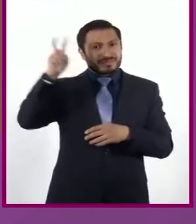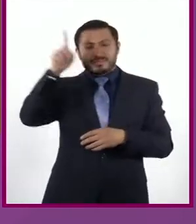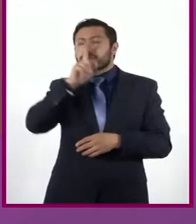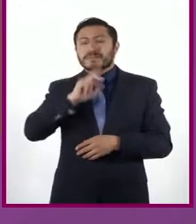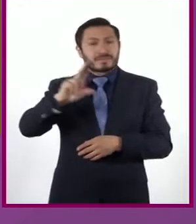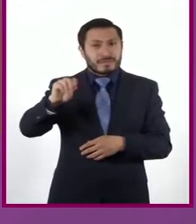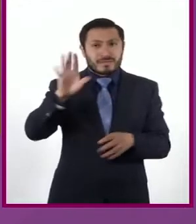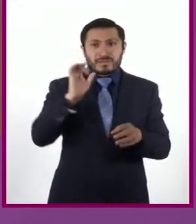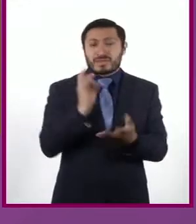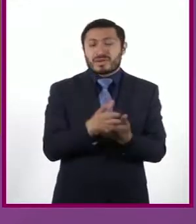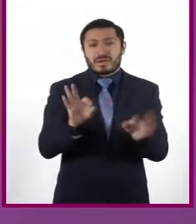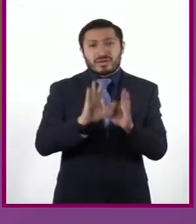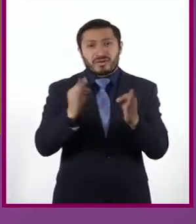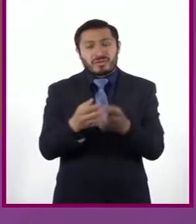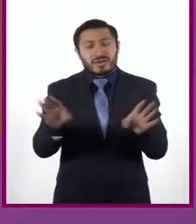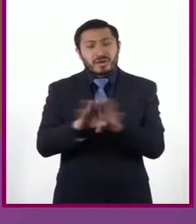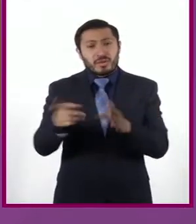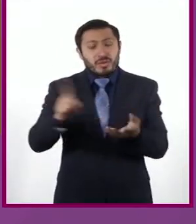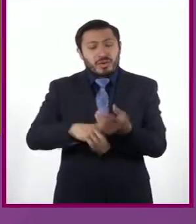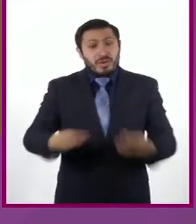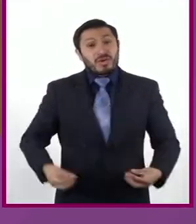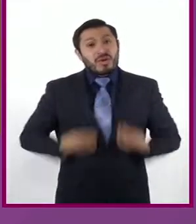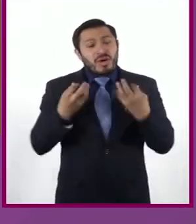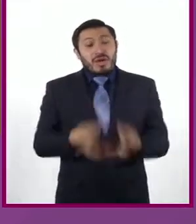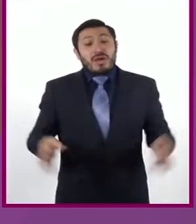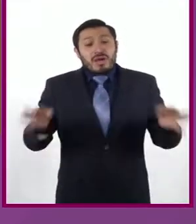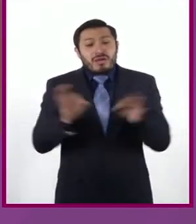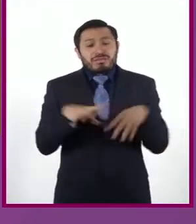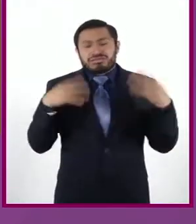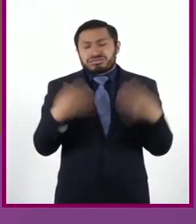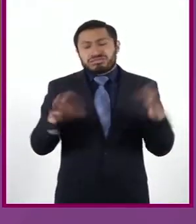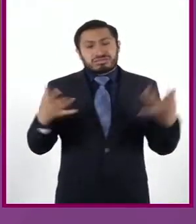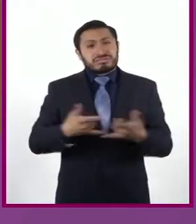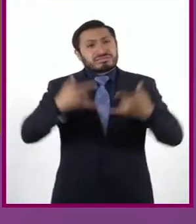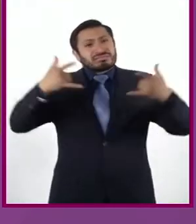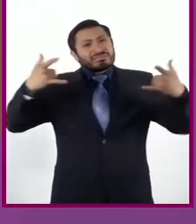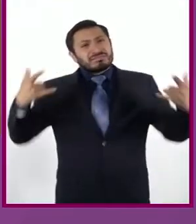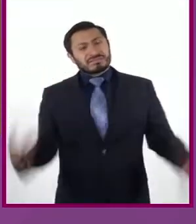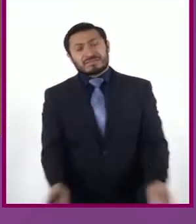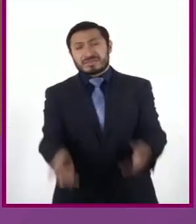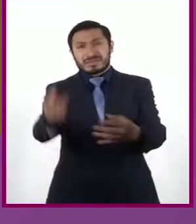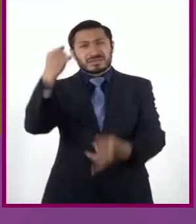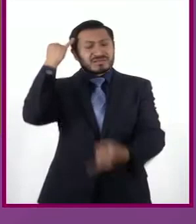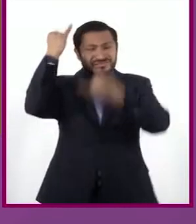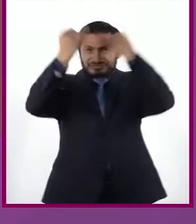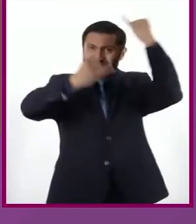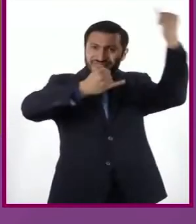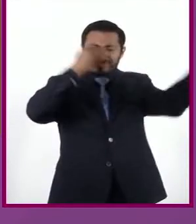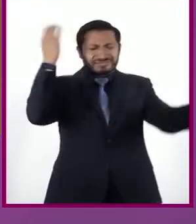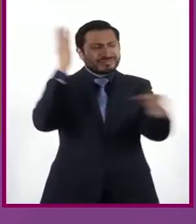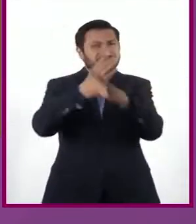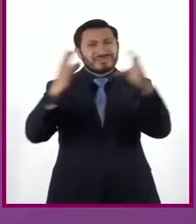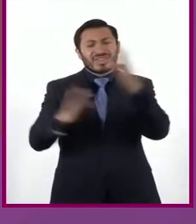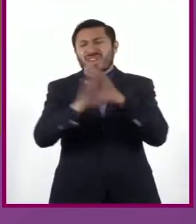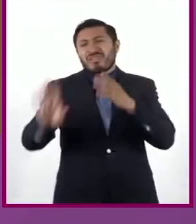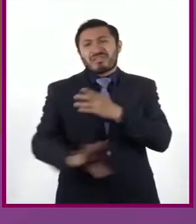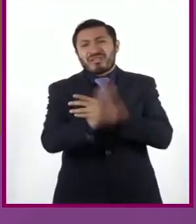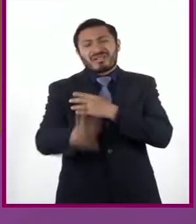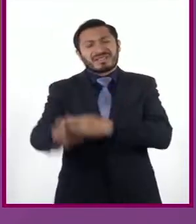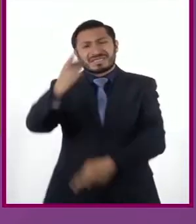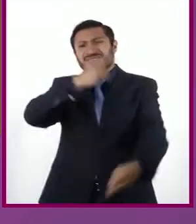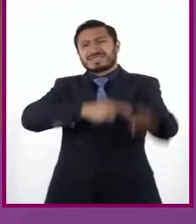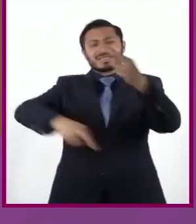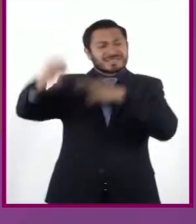un torrente de vida, visitas esporádicas de imágenes y voces, espectros que vuelven por las noches entre la